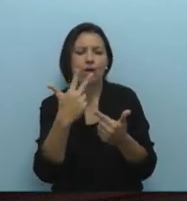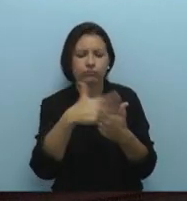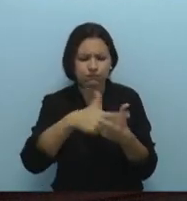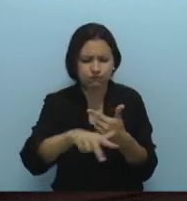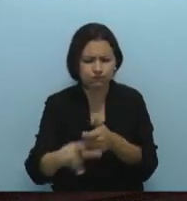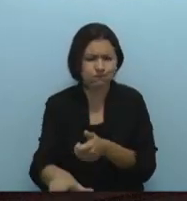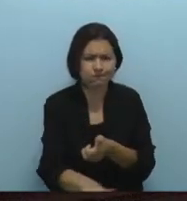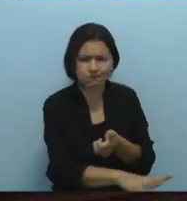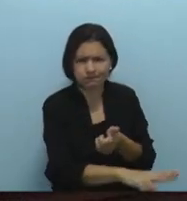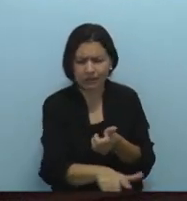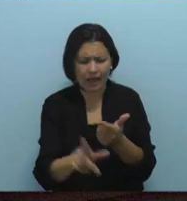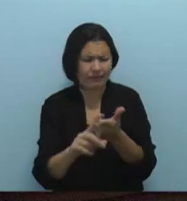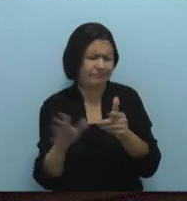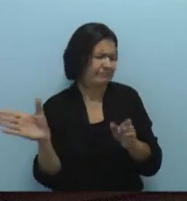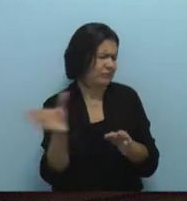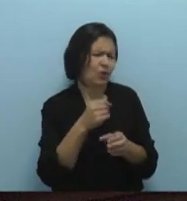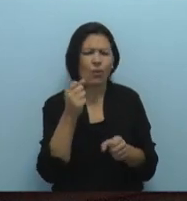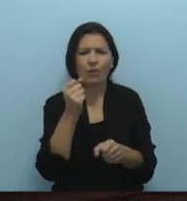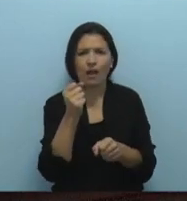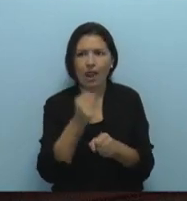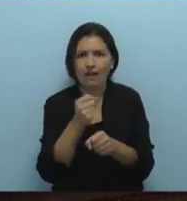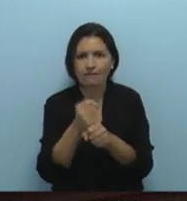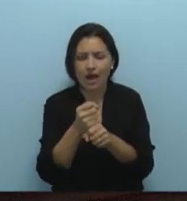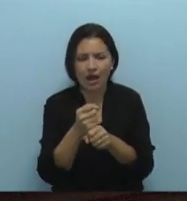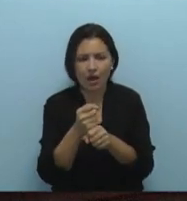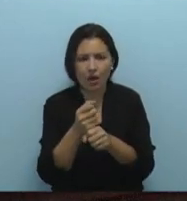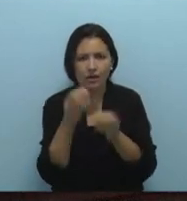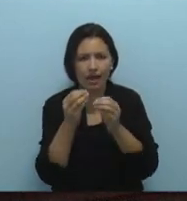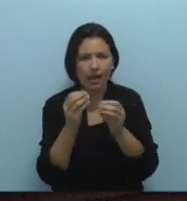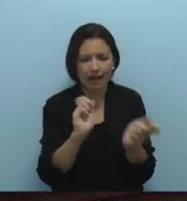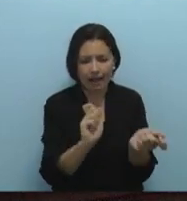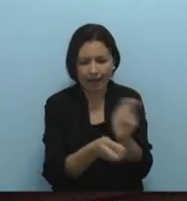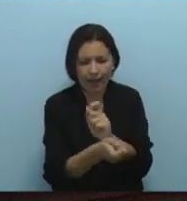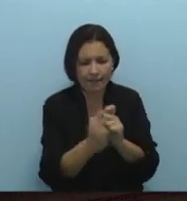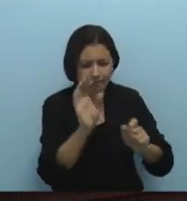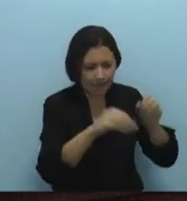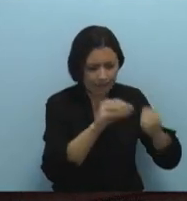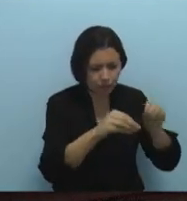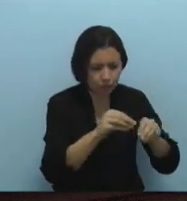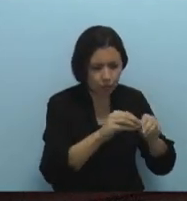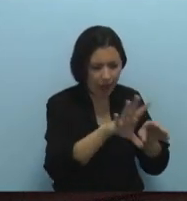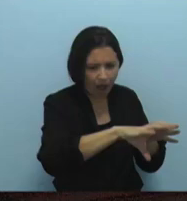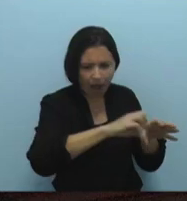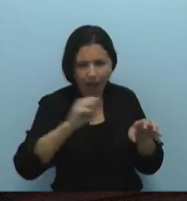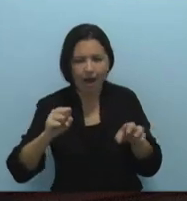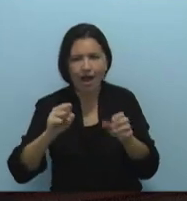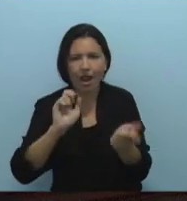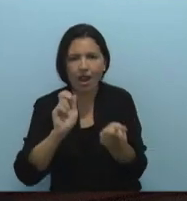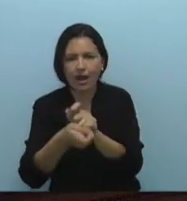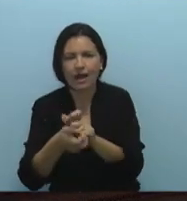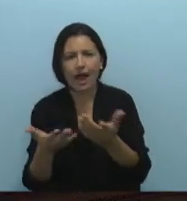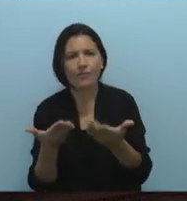Entonces, de esto se trata el impacto económico, el impacto ambiental del proyecto del voluntariado y